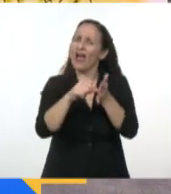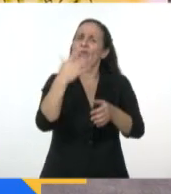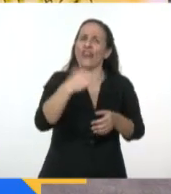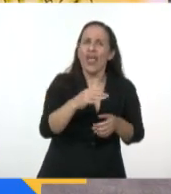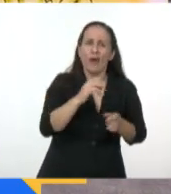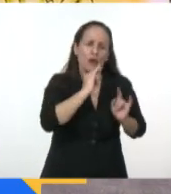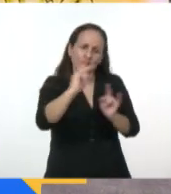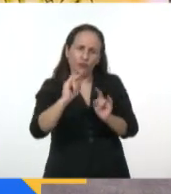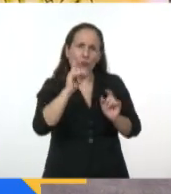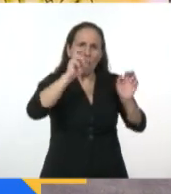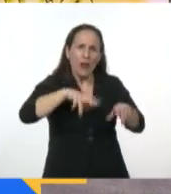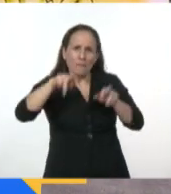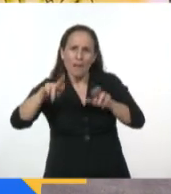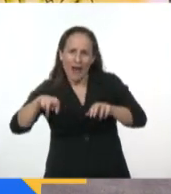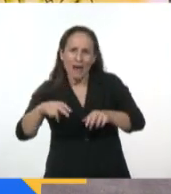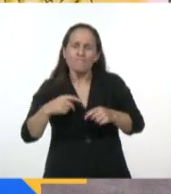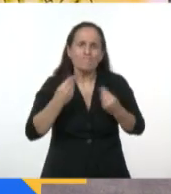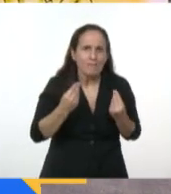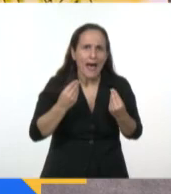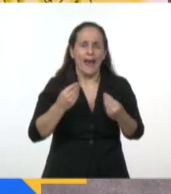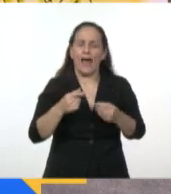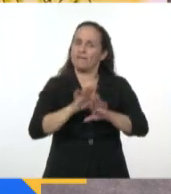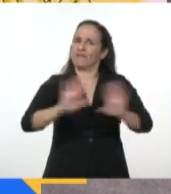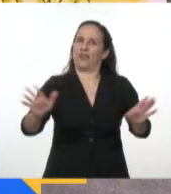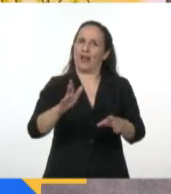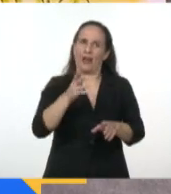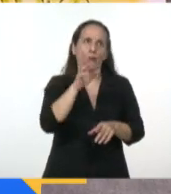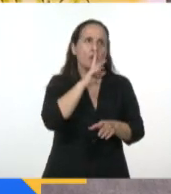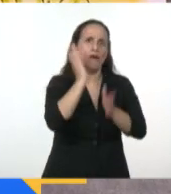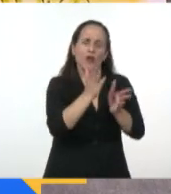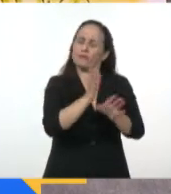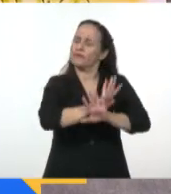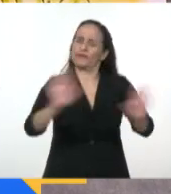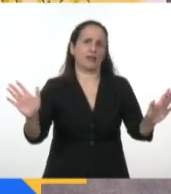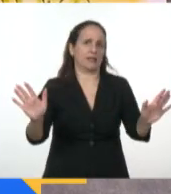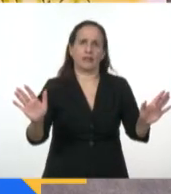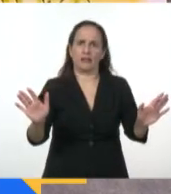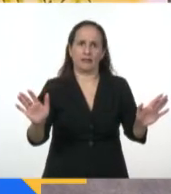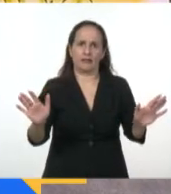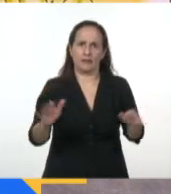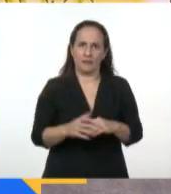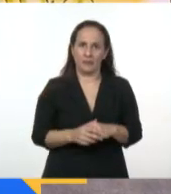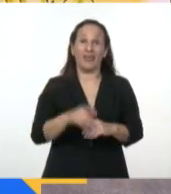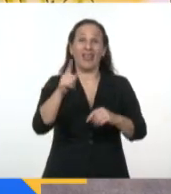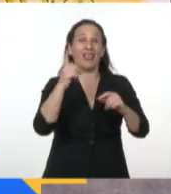políticas públicas con el fin de intentar erradicar esta violencia y también borrar estas